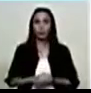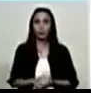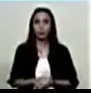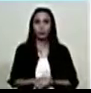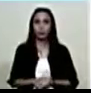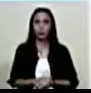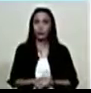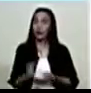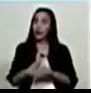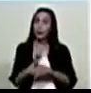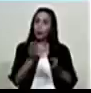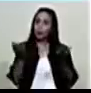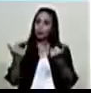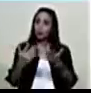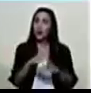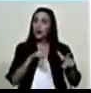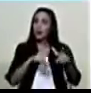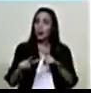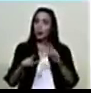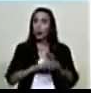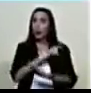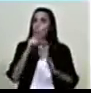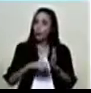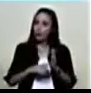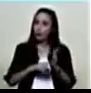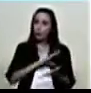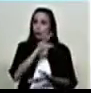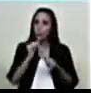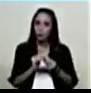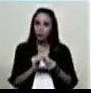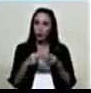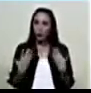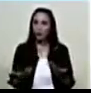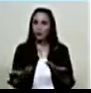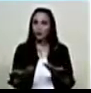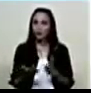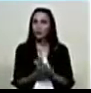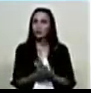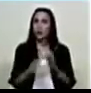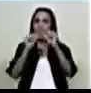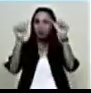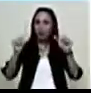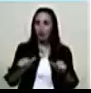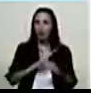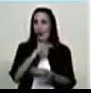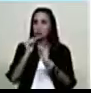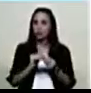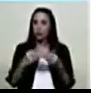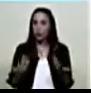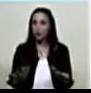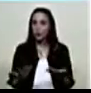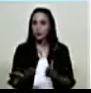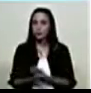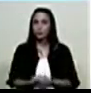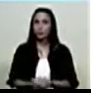hay que acelerar los equipos encargados. Ya hemos llegado con la tabla de protección a la familia de manera integral,